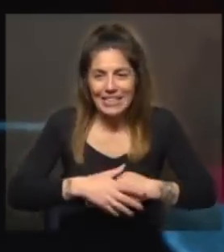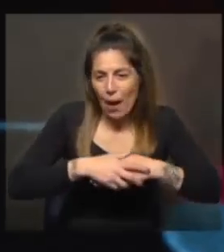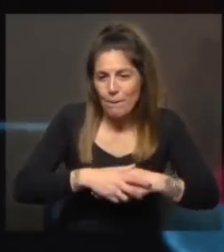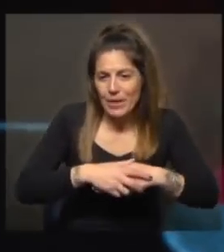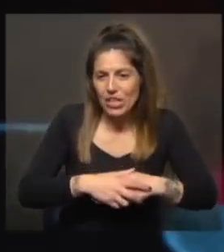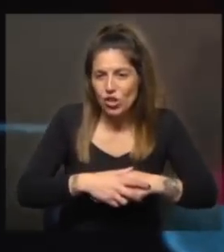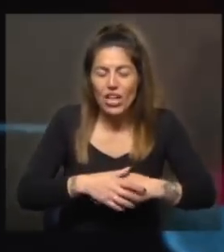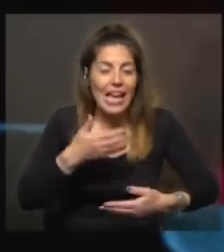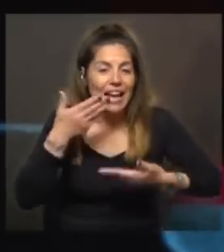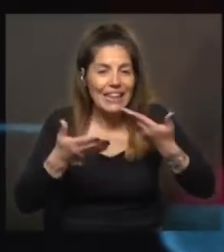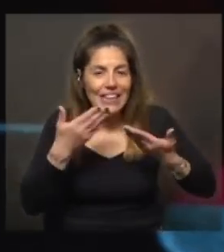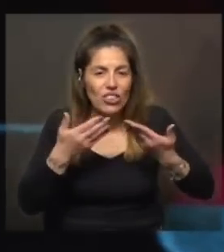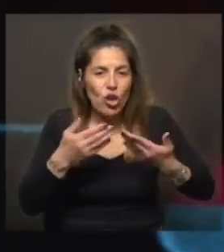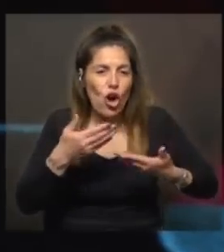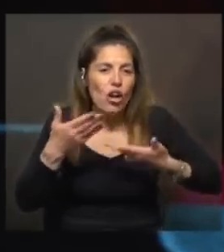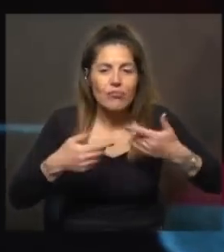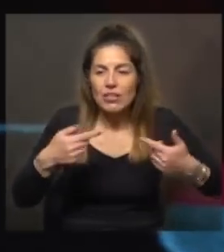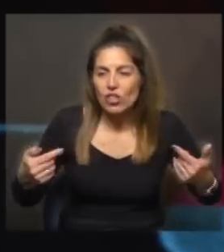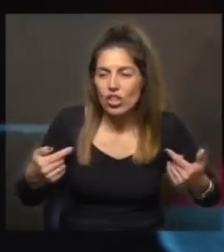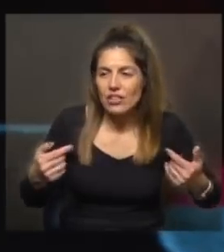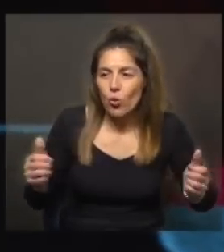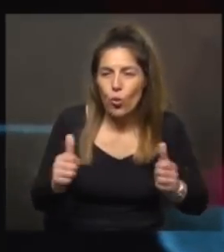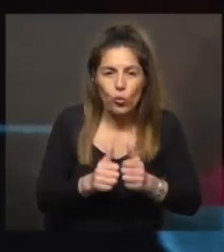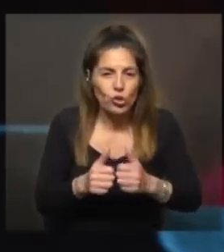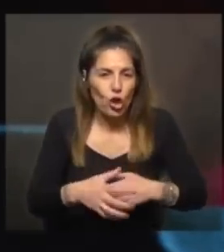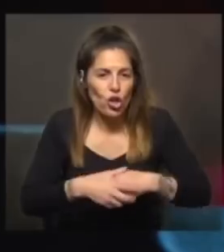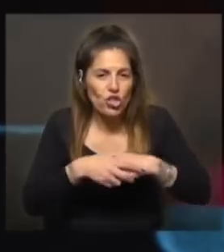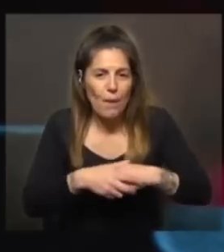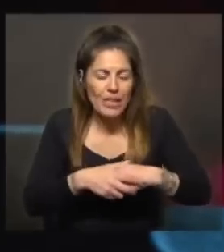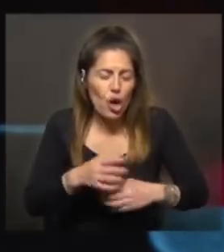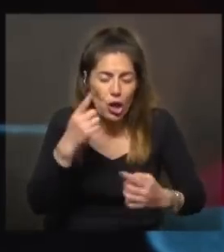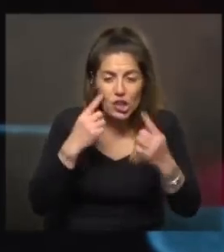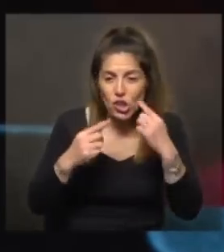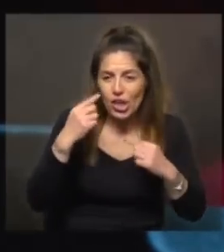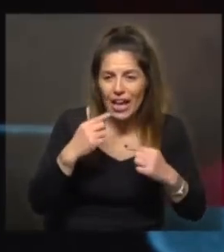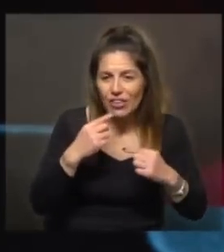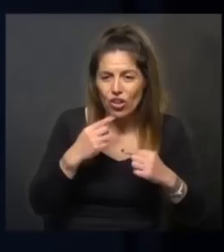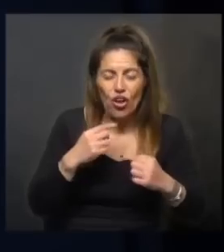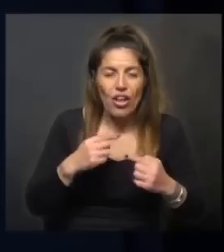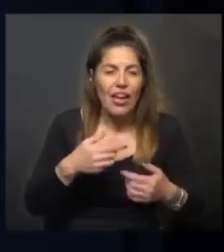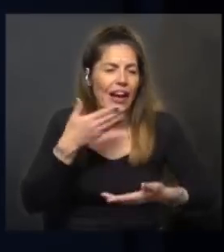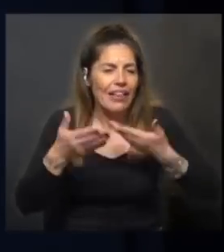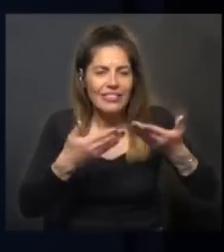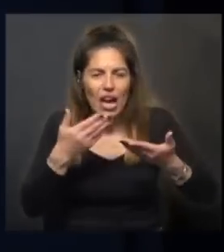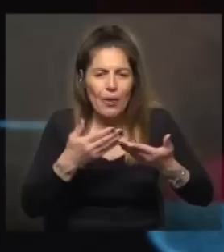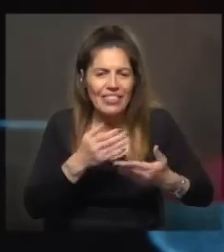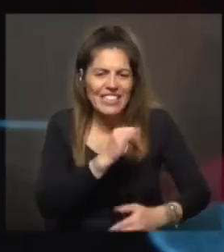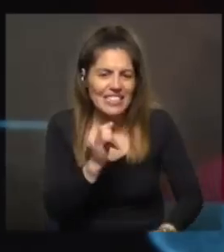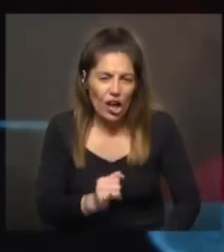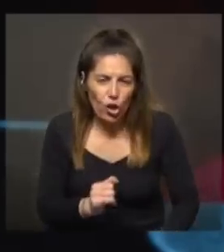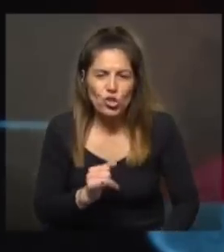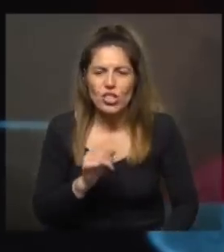canciones y lloraban no cantaban por ejemplo este hay paisito mi corazón está llorando de los olimareños canciones de citar Rosa